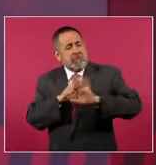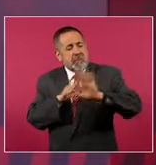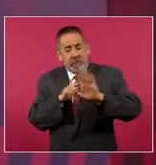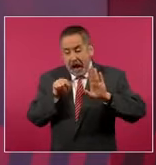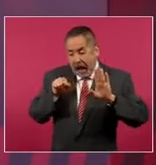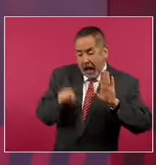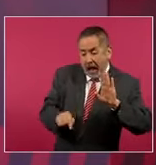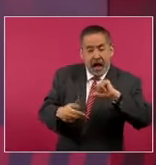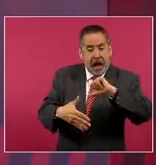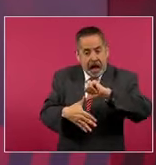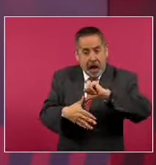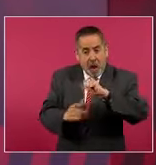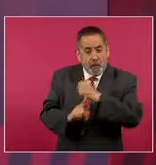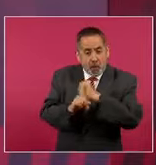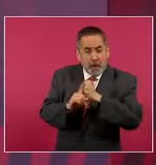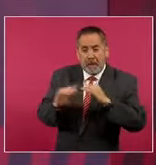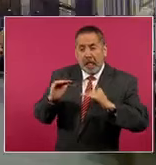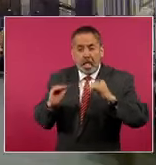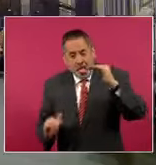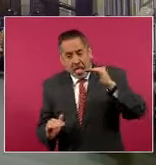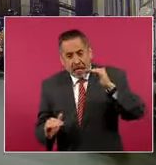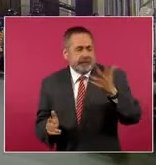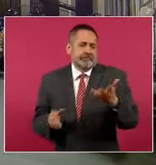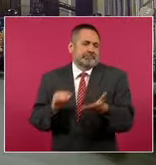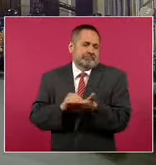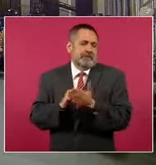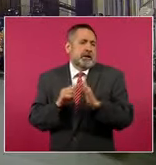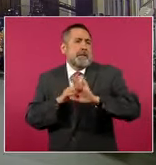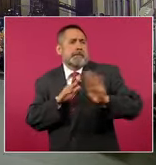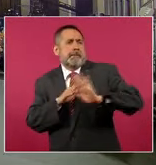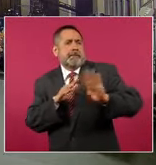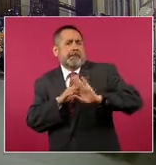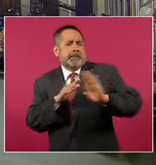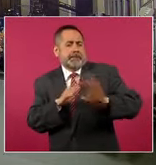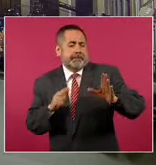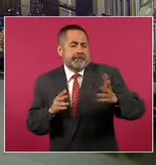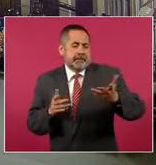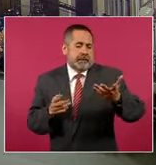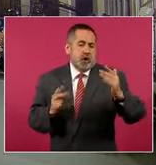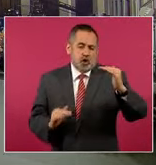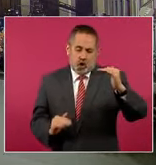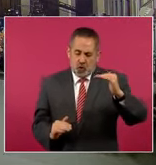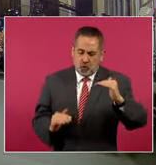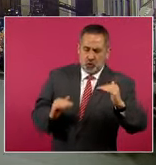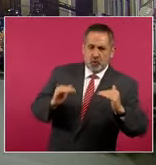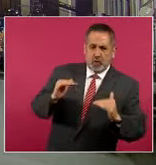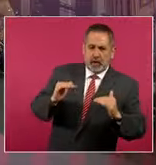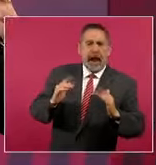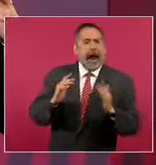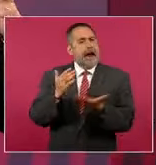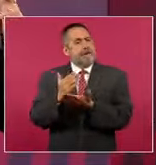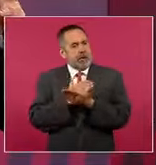sigue habiendo tanta desigualdad en el continente americano. Entonces, tiene que haber un